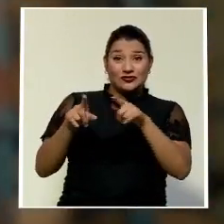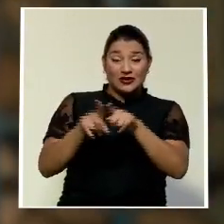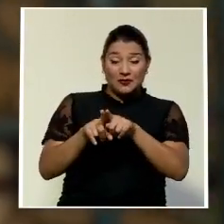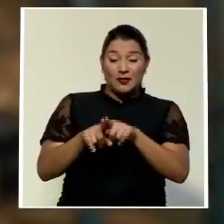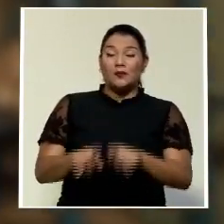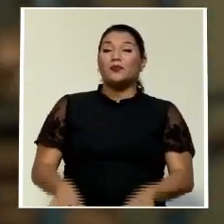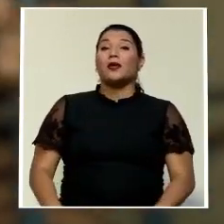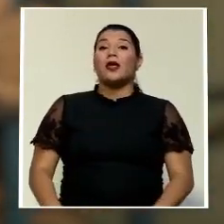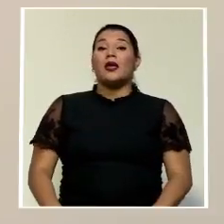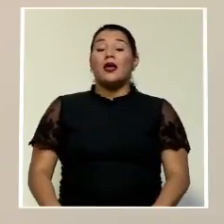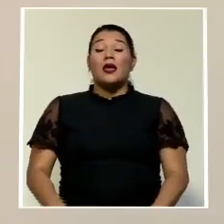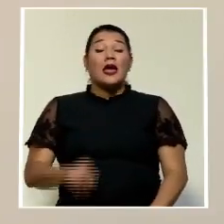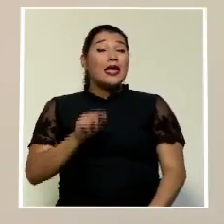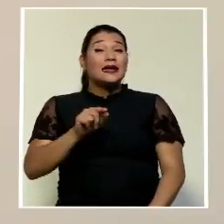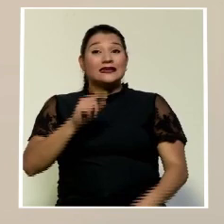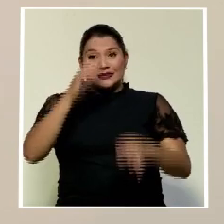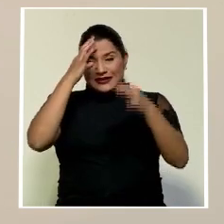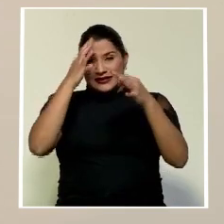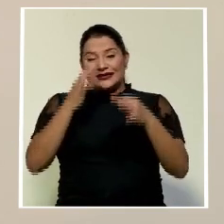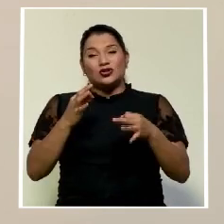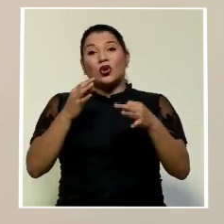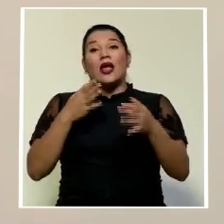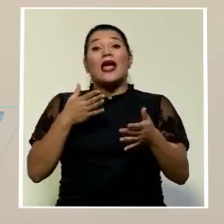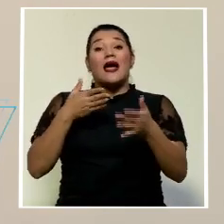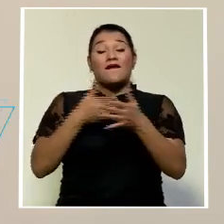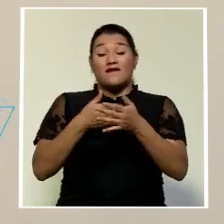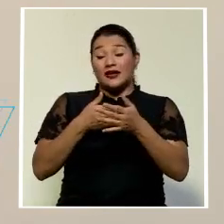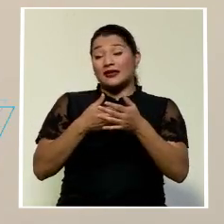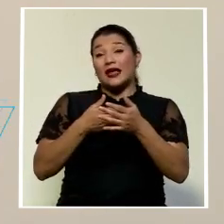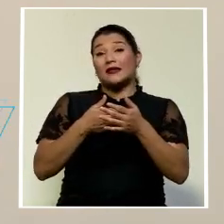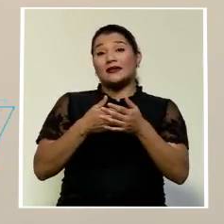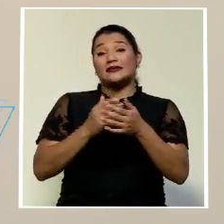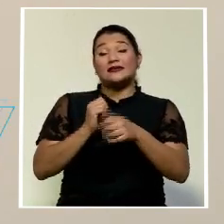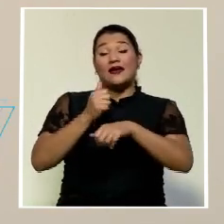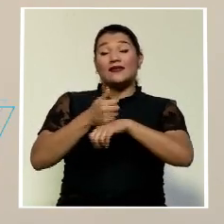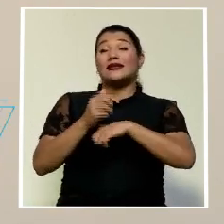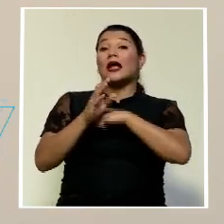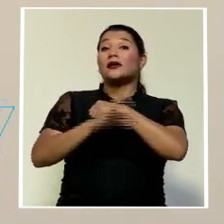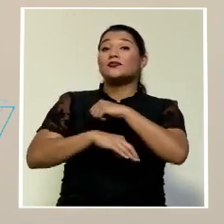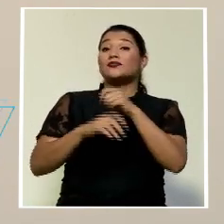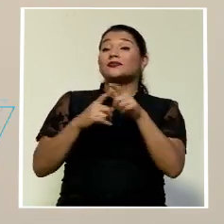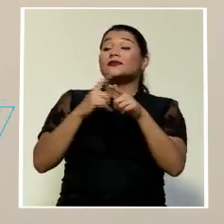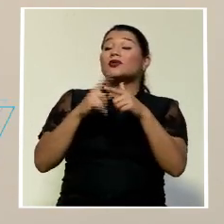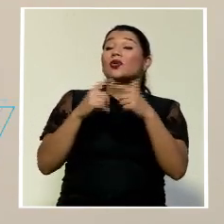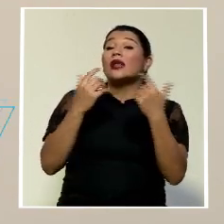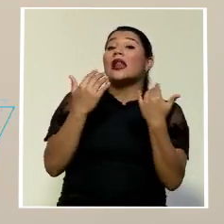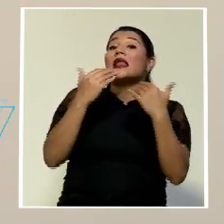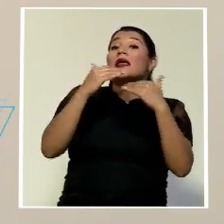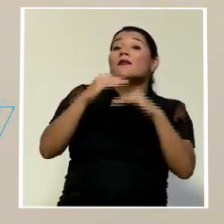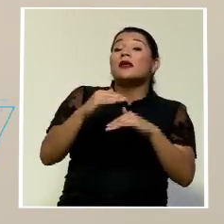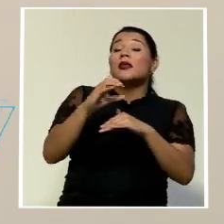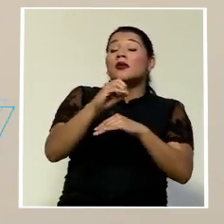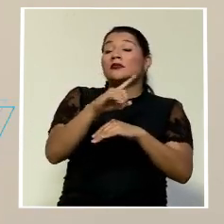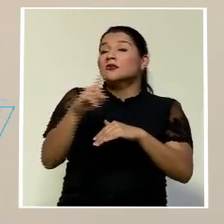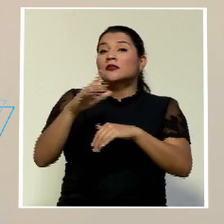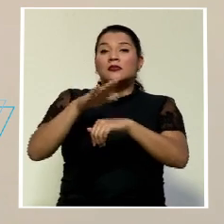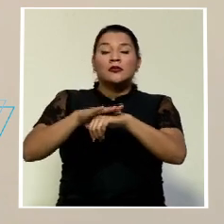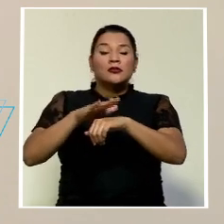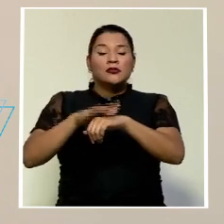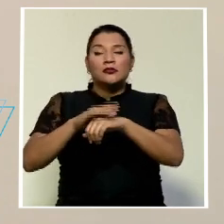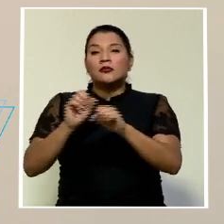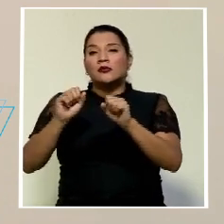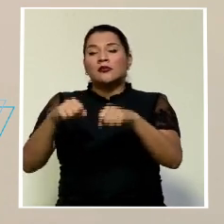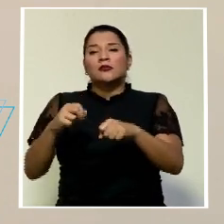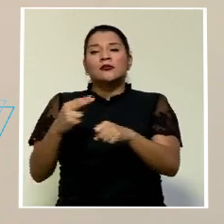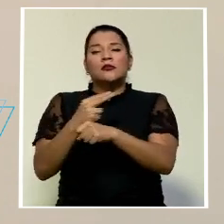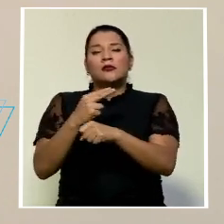de decisiones que han dictado los jueces de ejecución de la pena en donde se limita o se impide la utilización